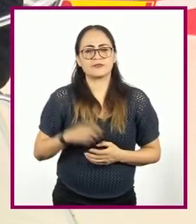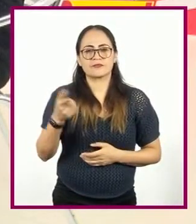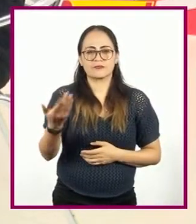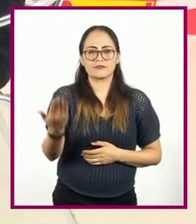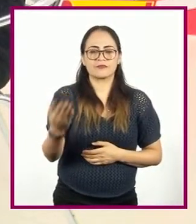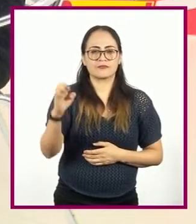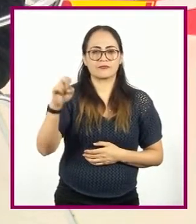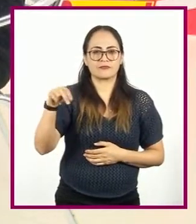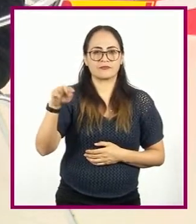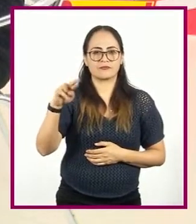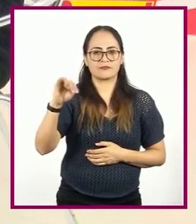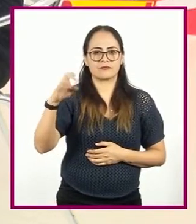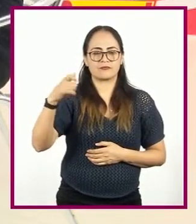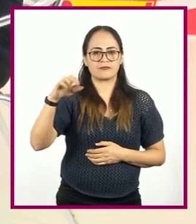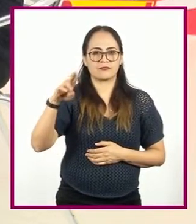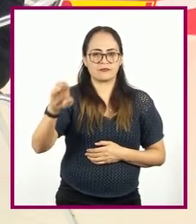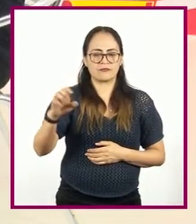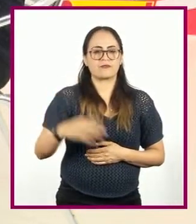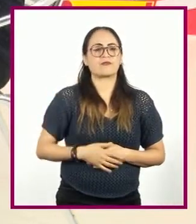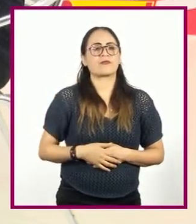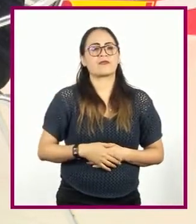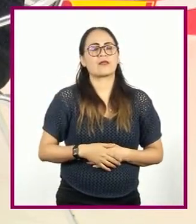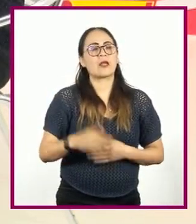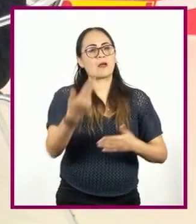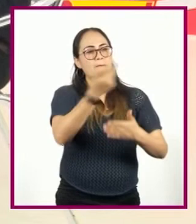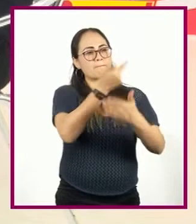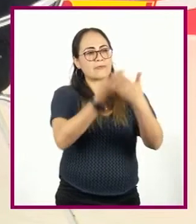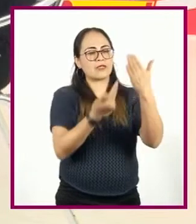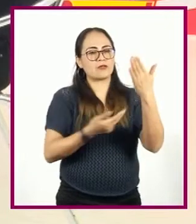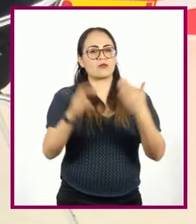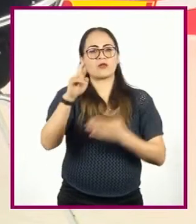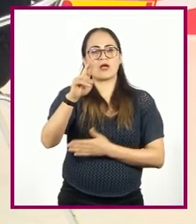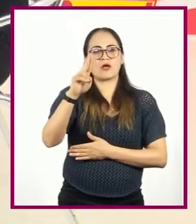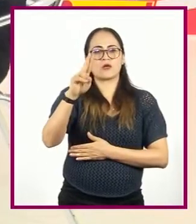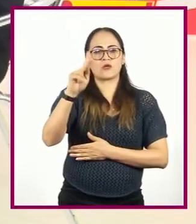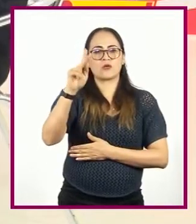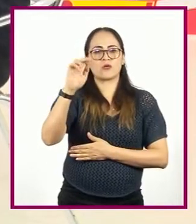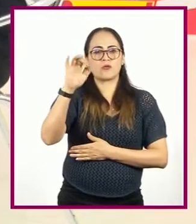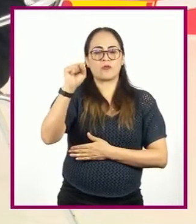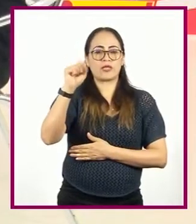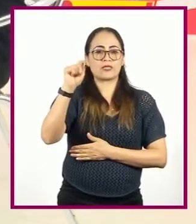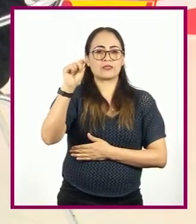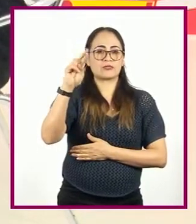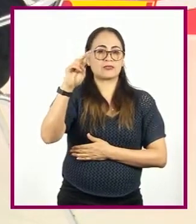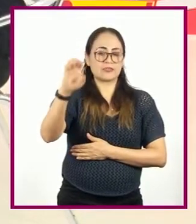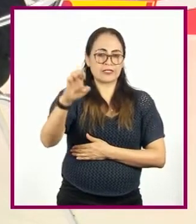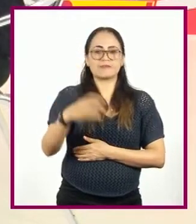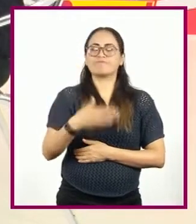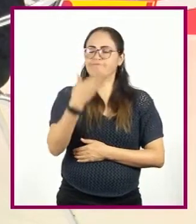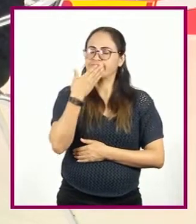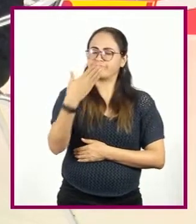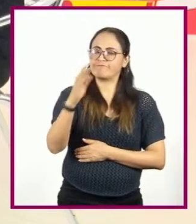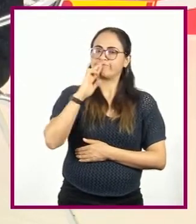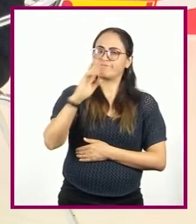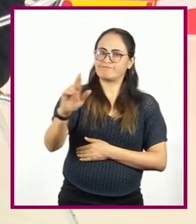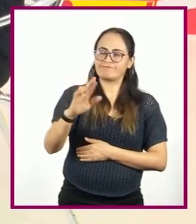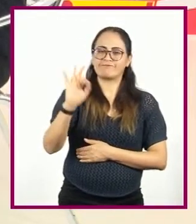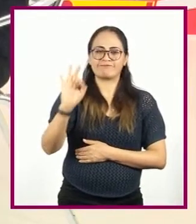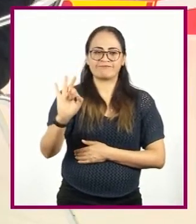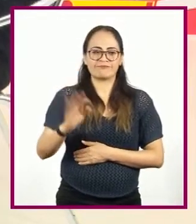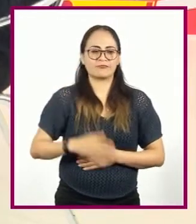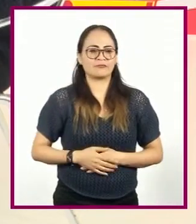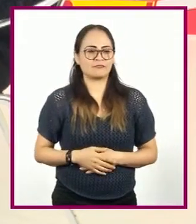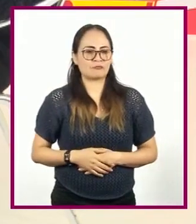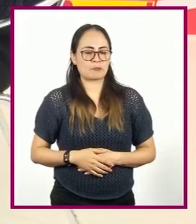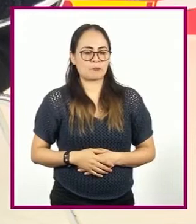Enrique. Las pinturas rupestres. Respuesta correcta. Sí. Ya ves, ya tengo caliente la manita. Ajá, ajá. Espérate.